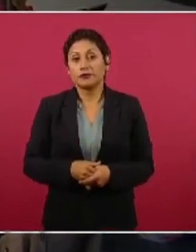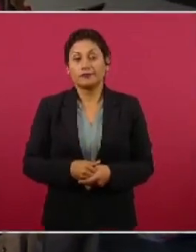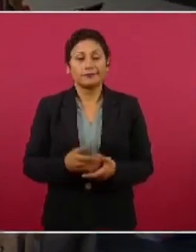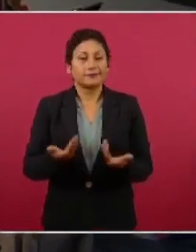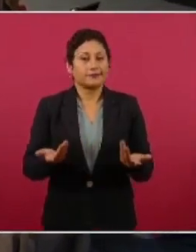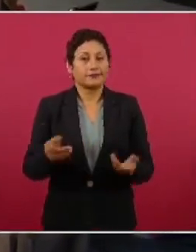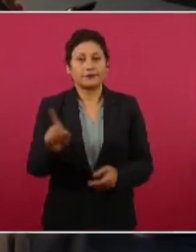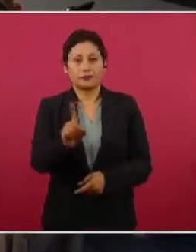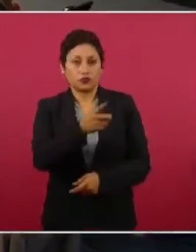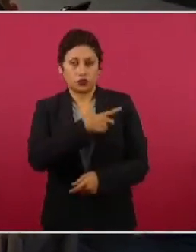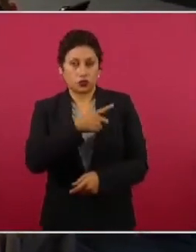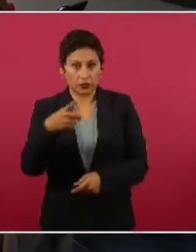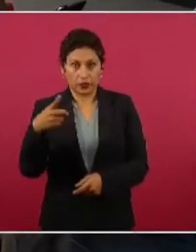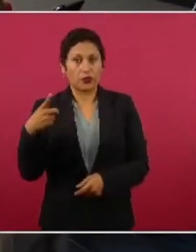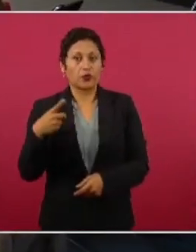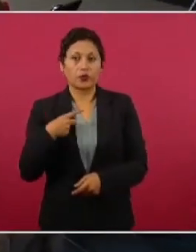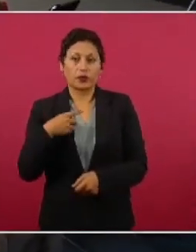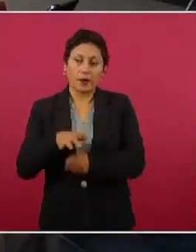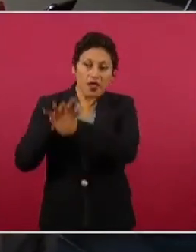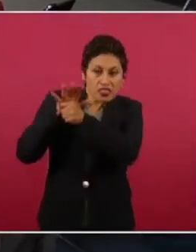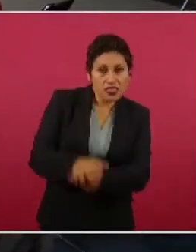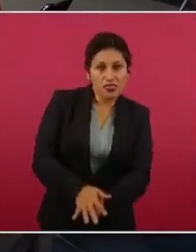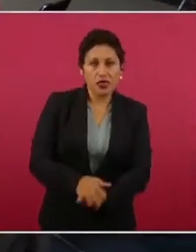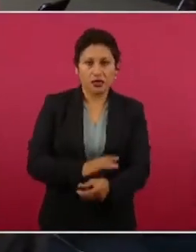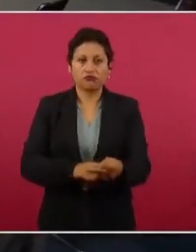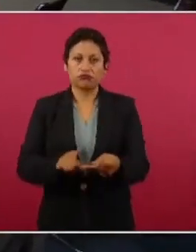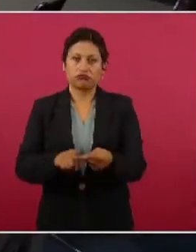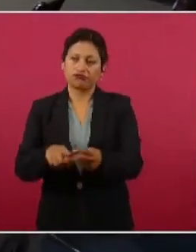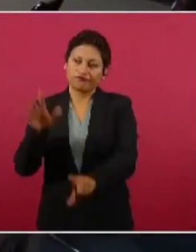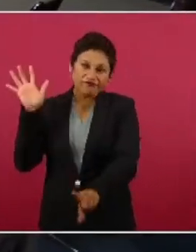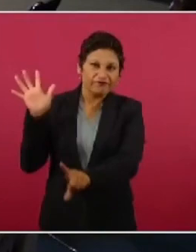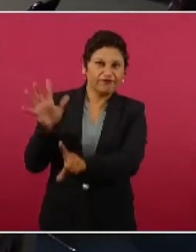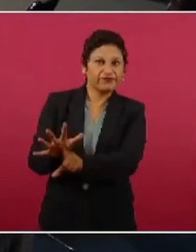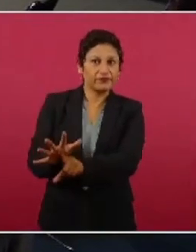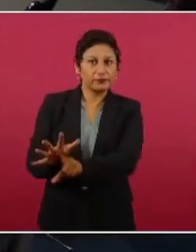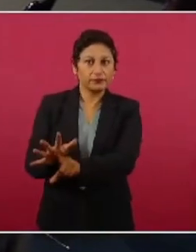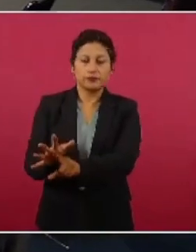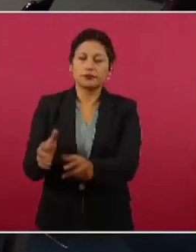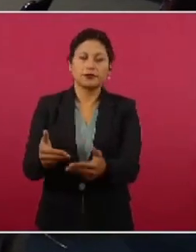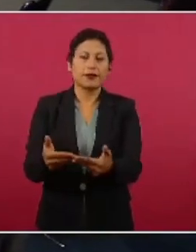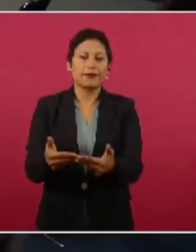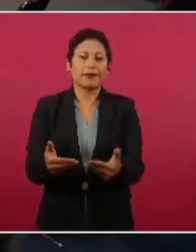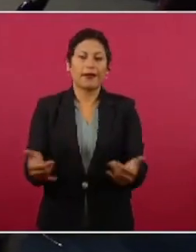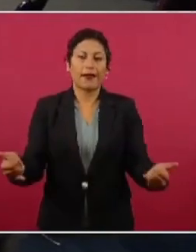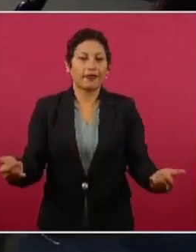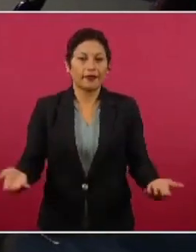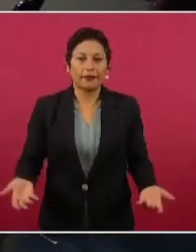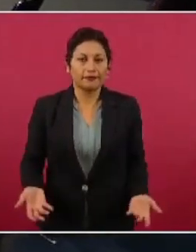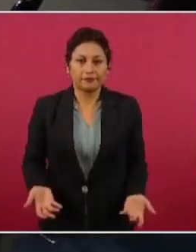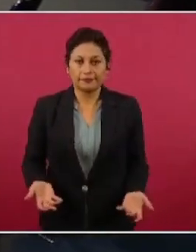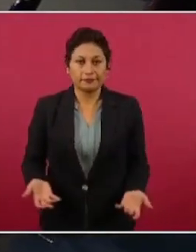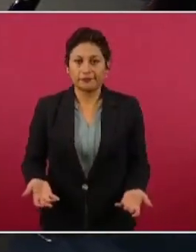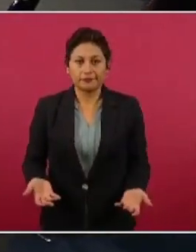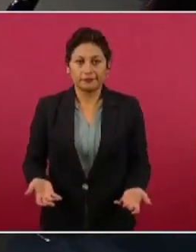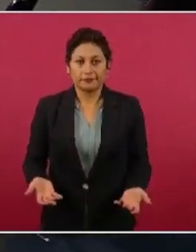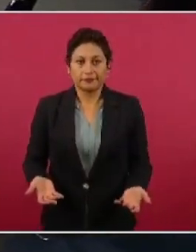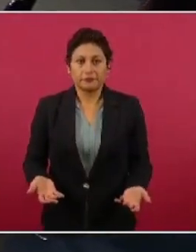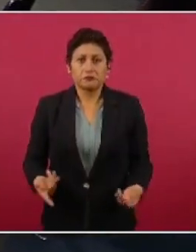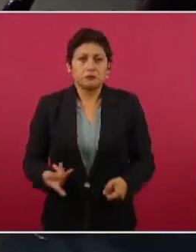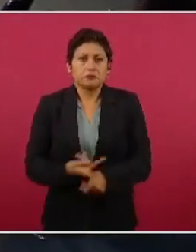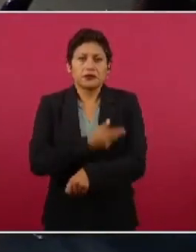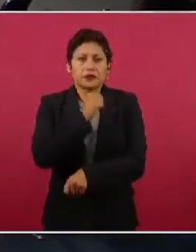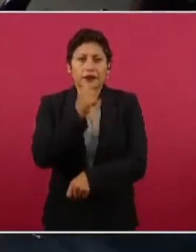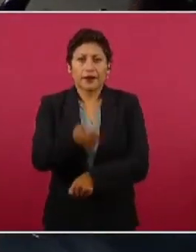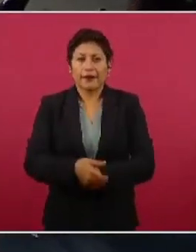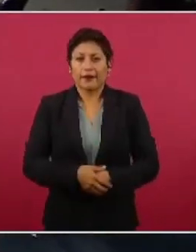reprimir, perseguir, censurar a nadie, y no pasa absolutamente nada,